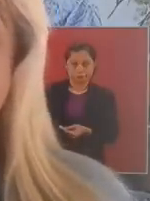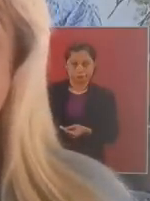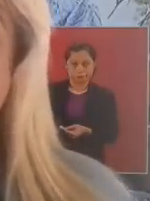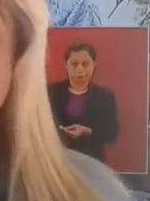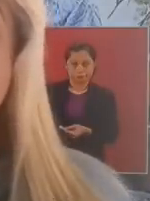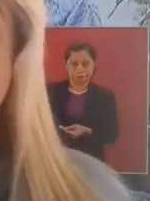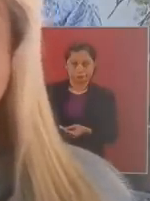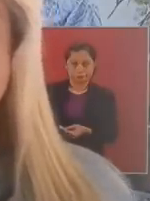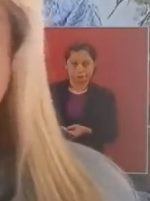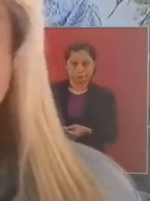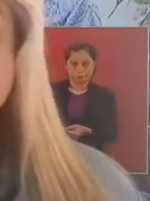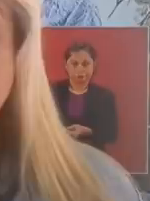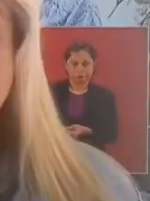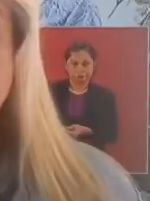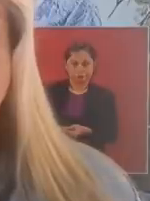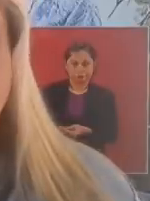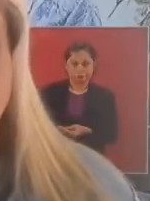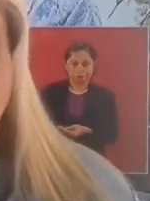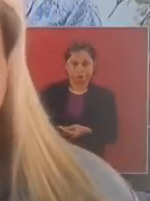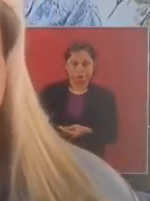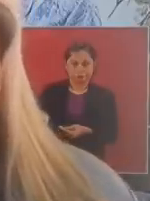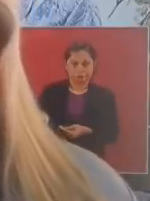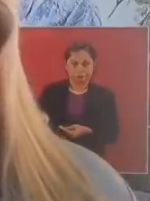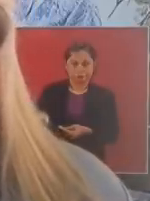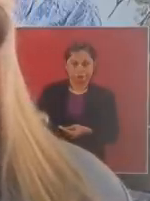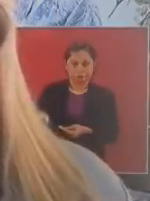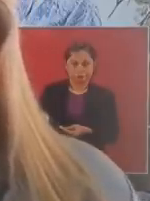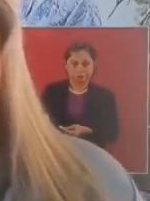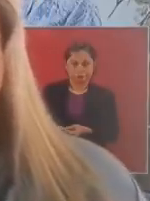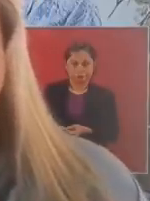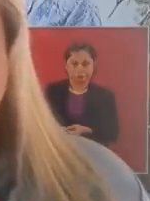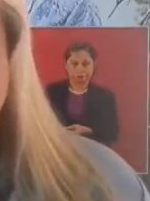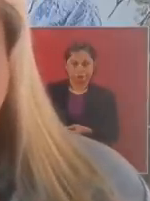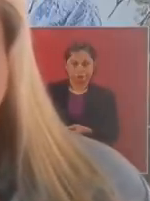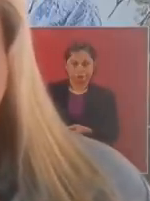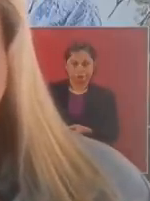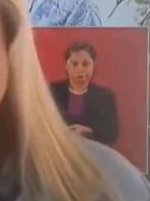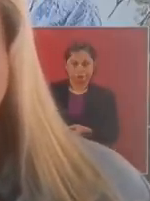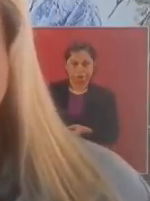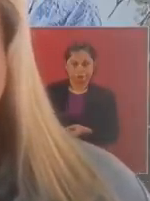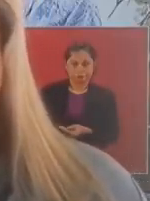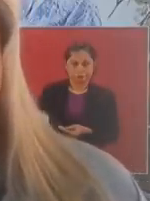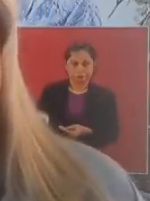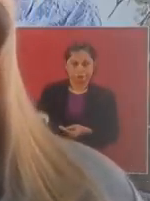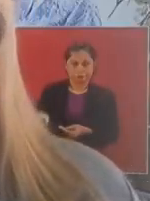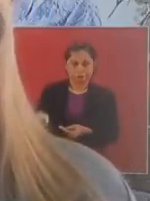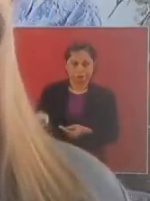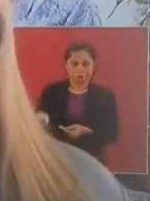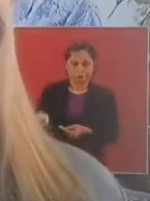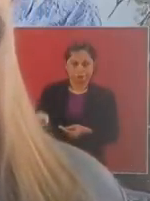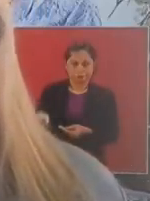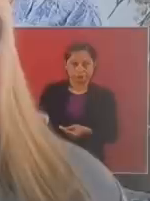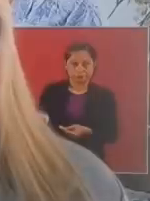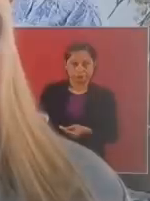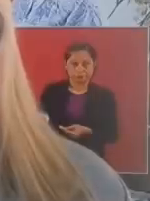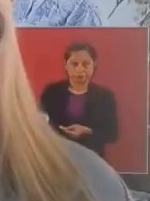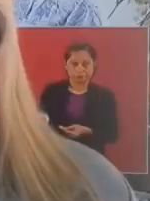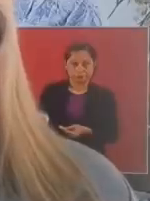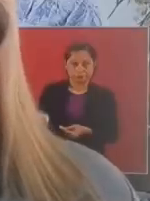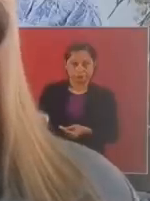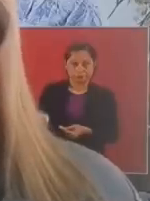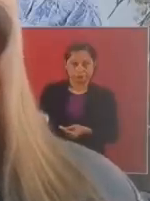porque hay gente que verdaderamente está muy pobre aquí en México, y como el presidente lo ha dicho, pues no se preocupaban por